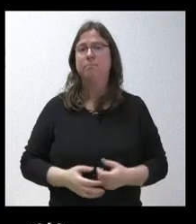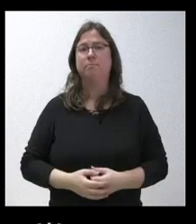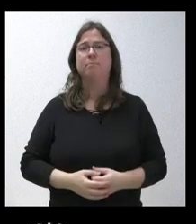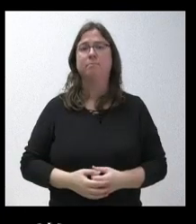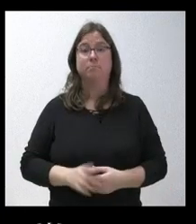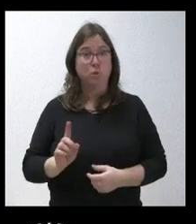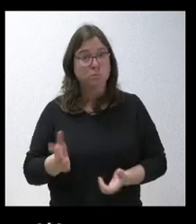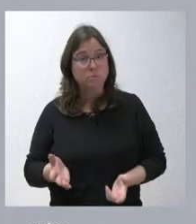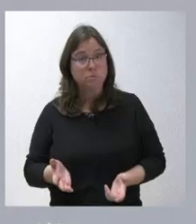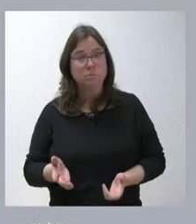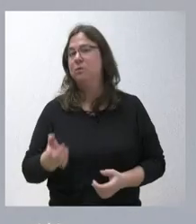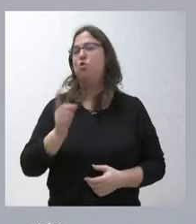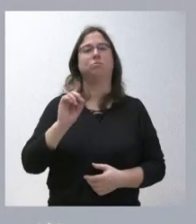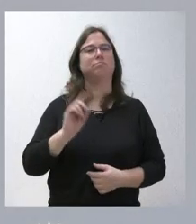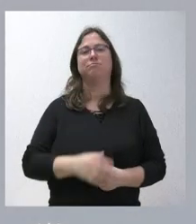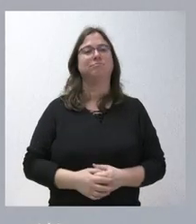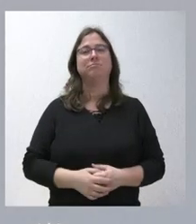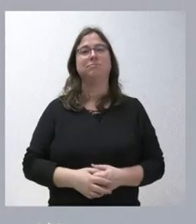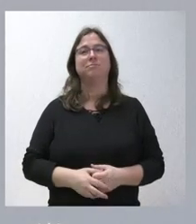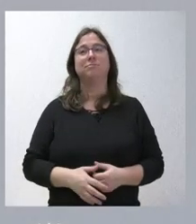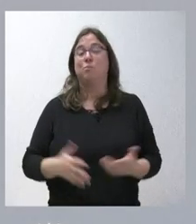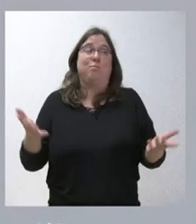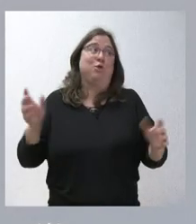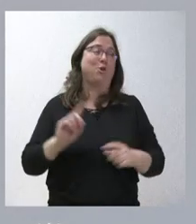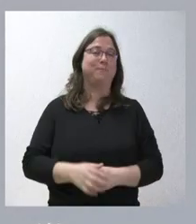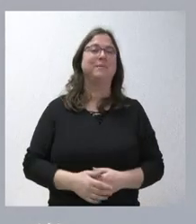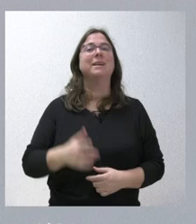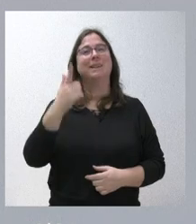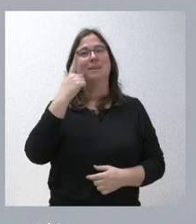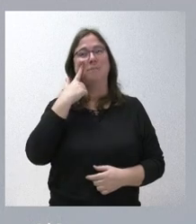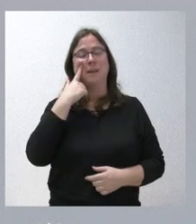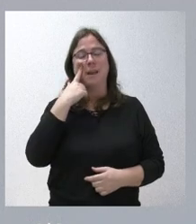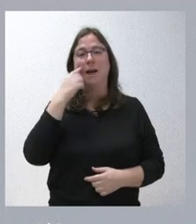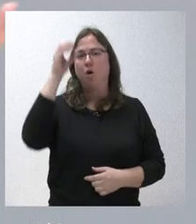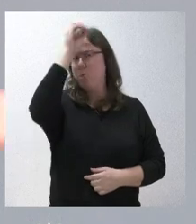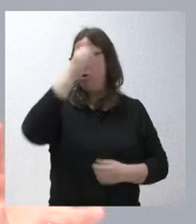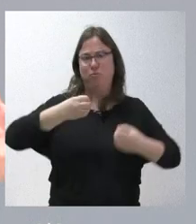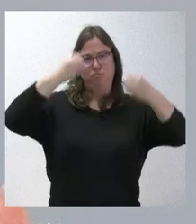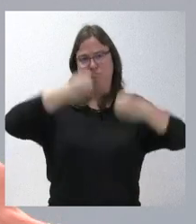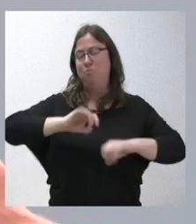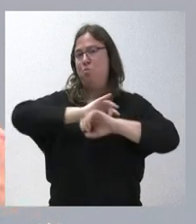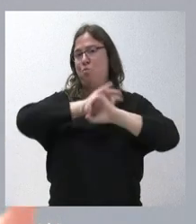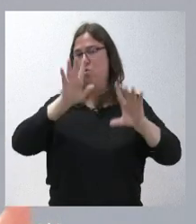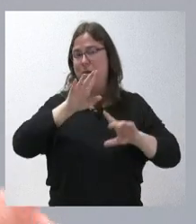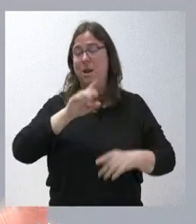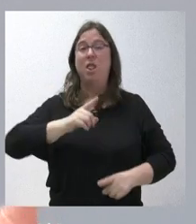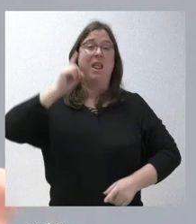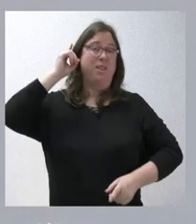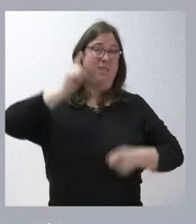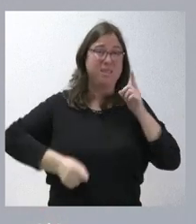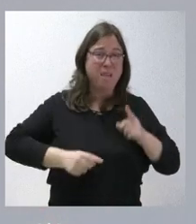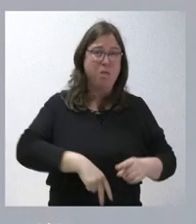no no porque Bueno pues no miren nuestra posición es muy clara y muy firme desde la condena a la Dictadura